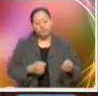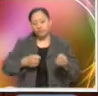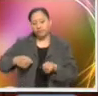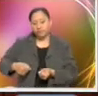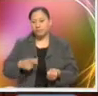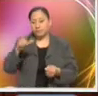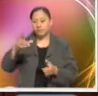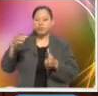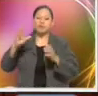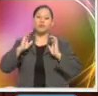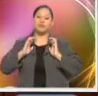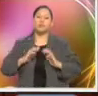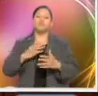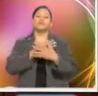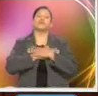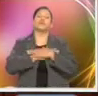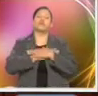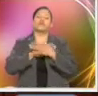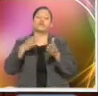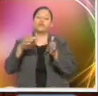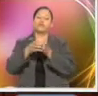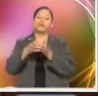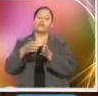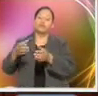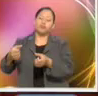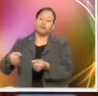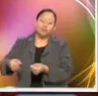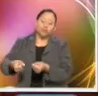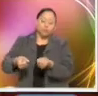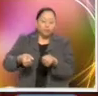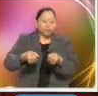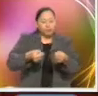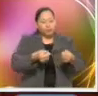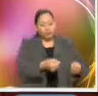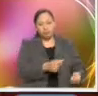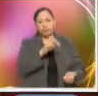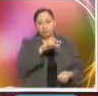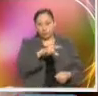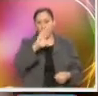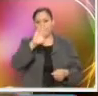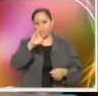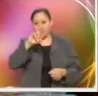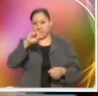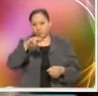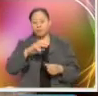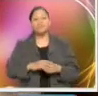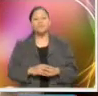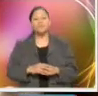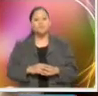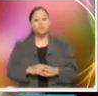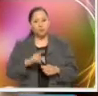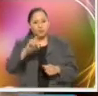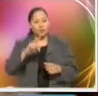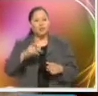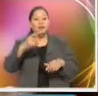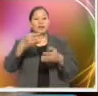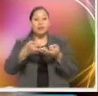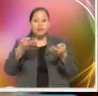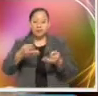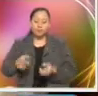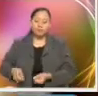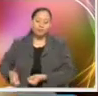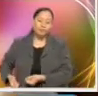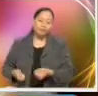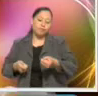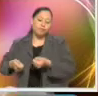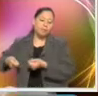se colocara ahí el ataúd con el cuerpo sin vida de Don Fermín de Mendoza. Cuando comenzaron a poner tierra